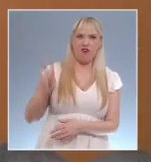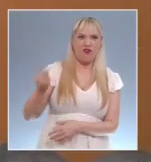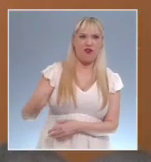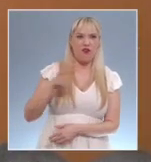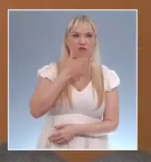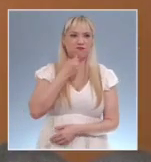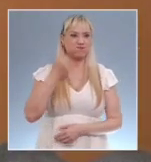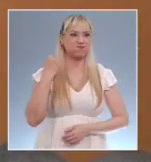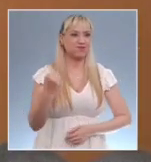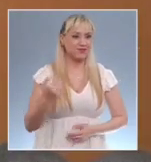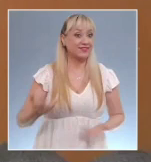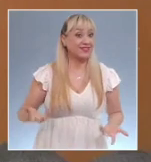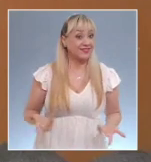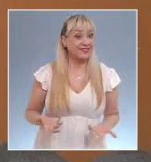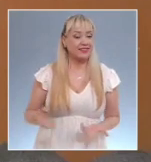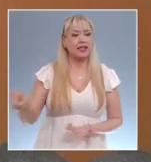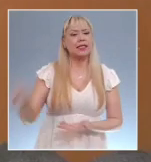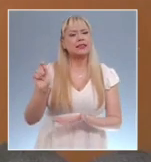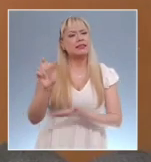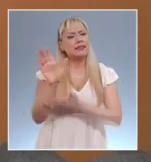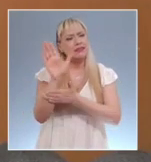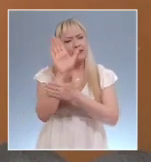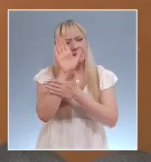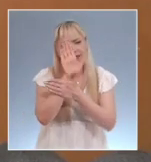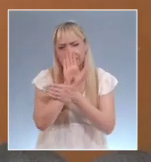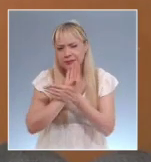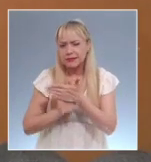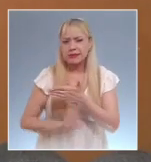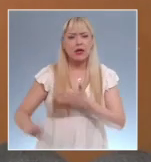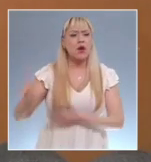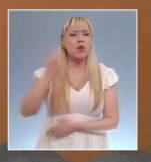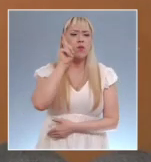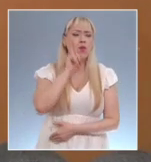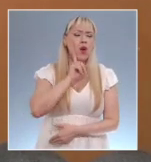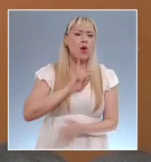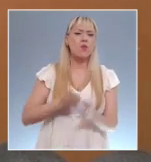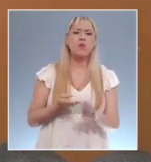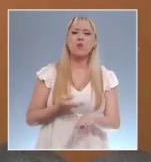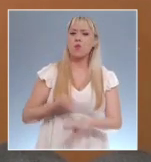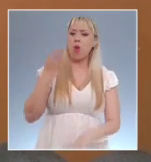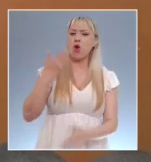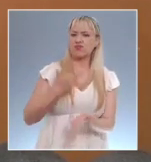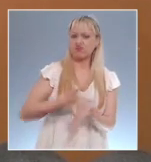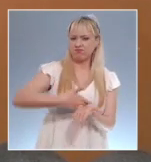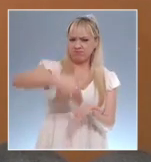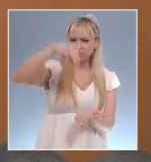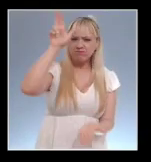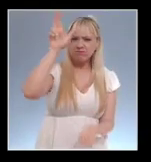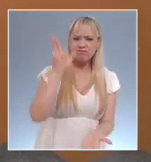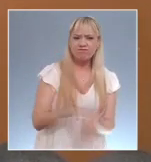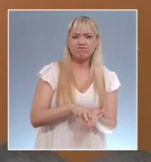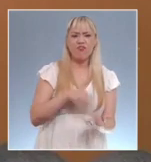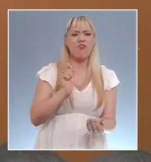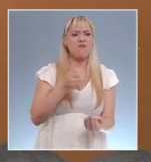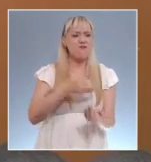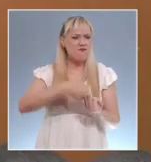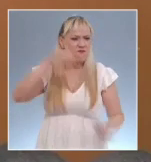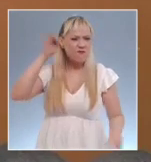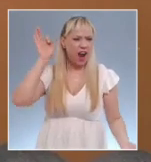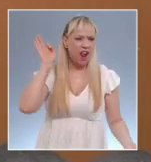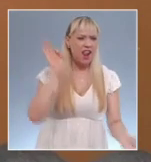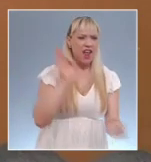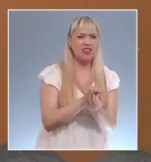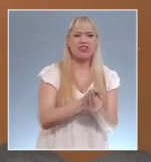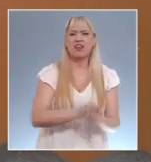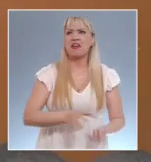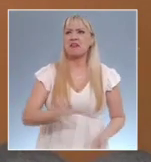la humildad, nos muestra una historia heroica de una mujer capaz de ver por otras mujeres, valiéndose de una agudeza mental que le